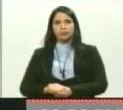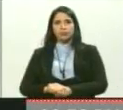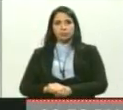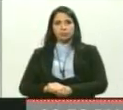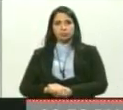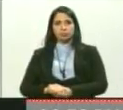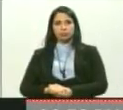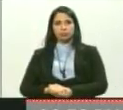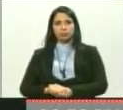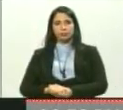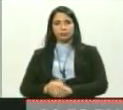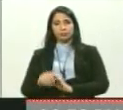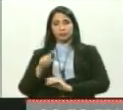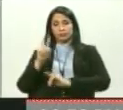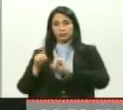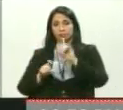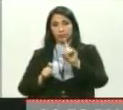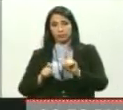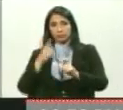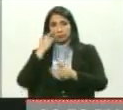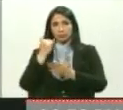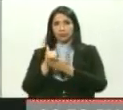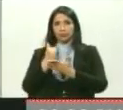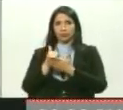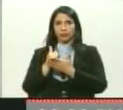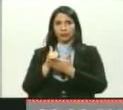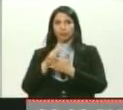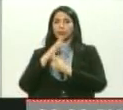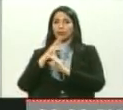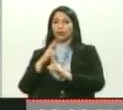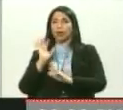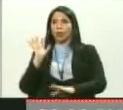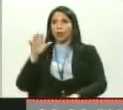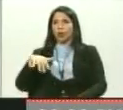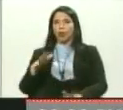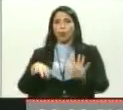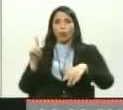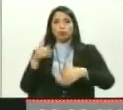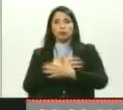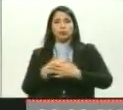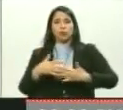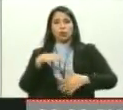de la encuesta, fíjate tú, han respondido en Aguara